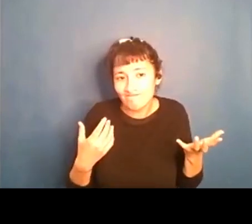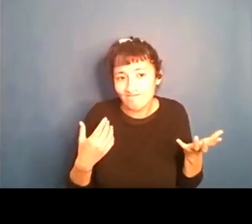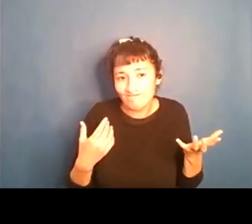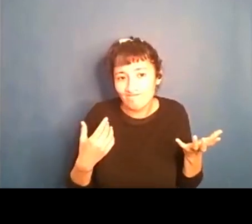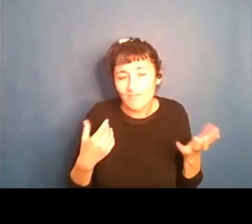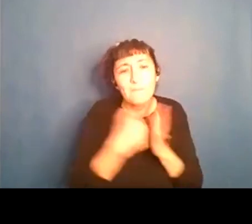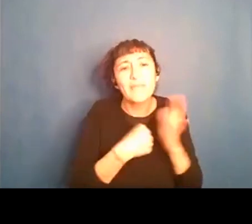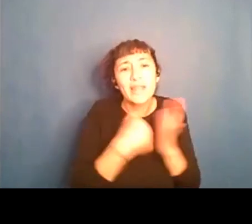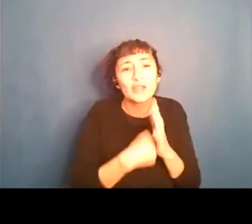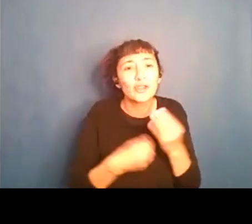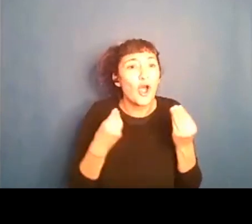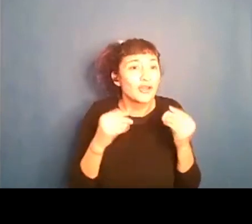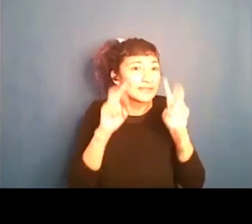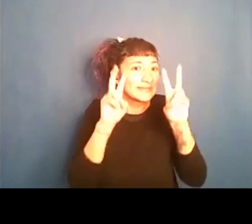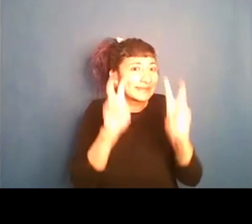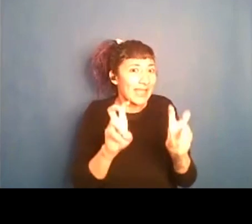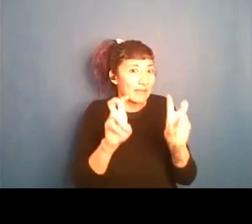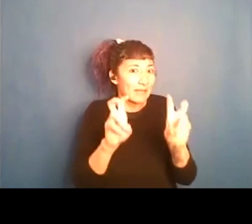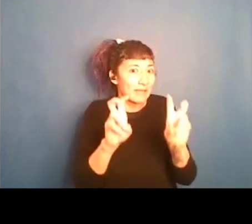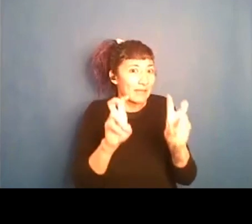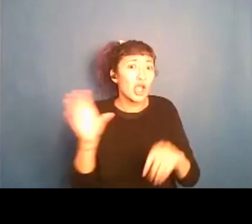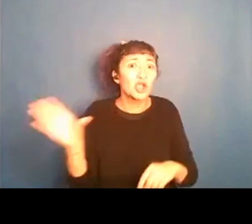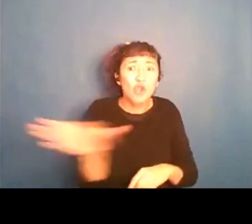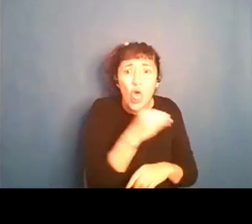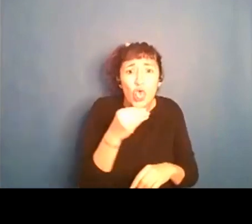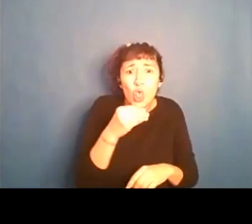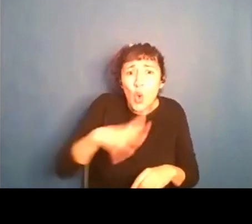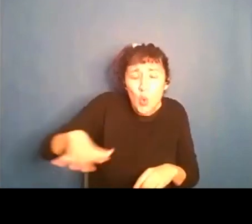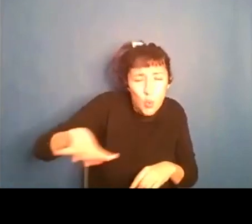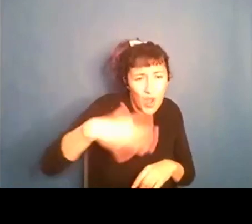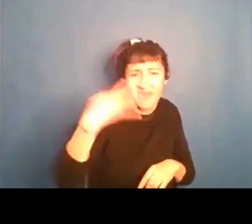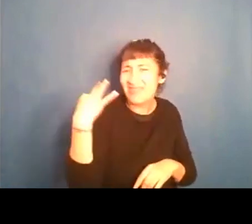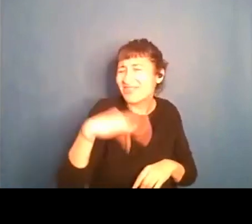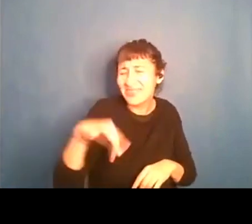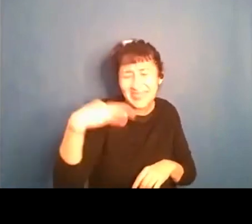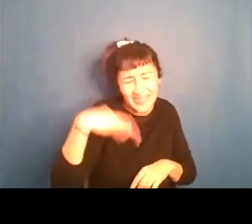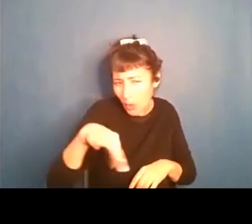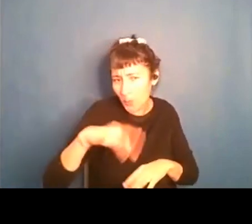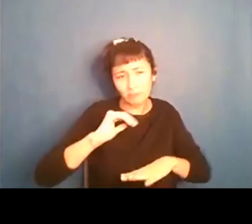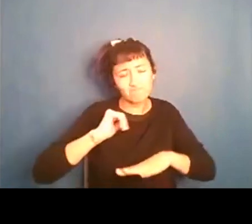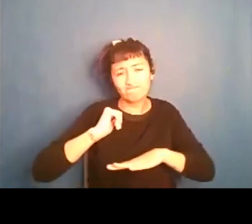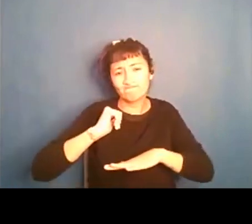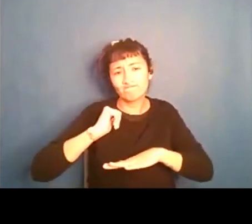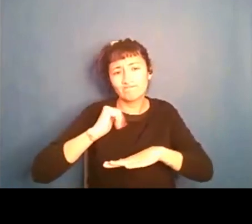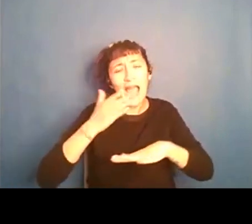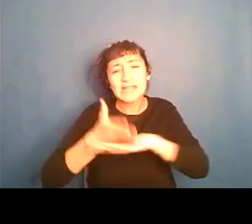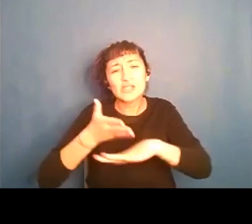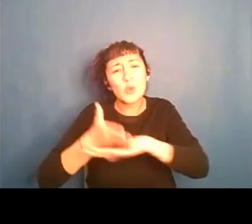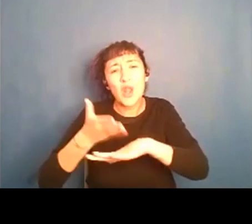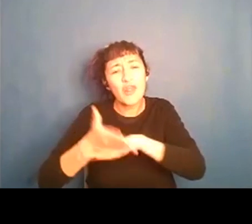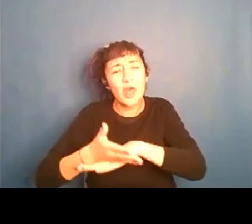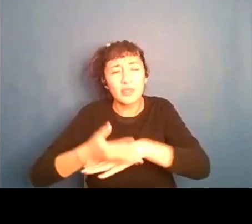mucho con este tema de que en todos los ámbitos tiene que contar con la accesibilidad plena con lengua de